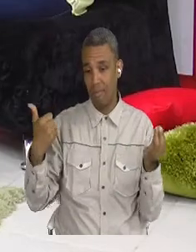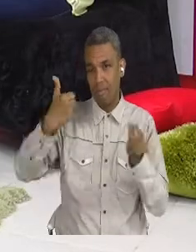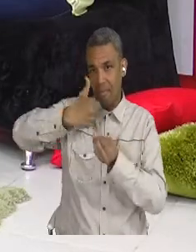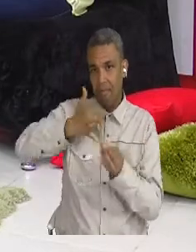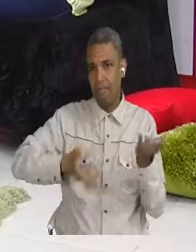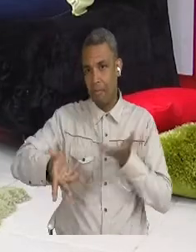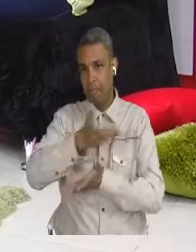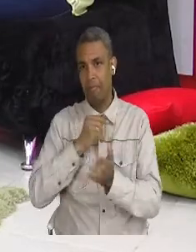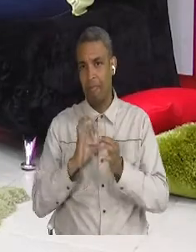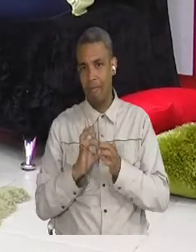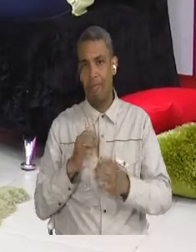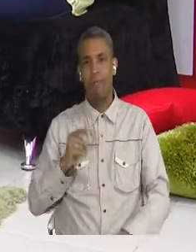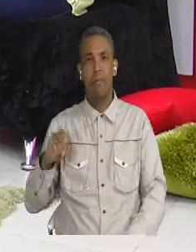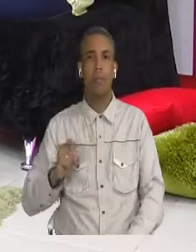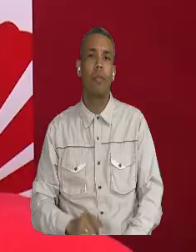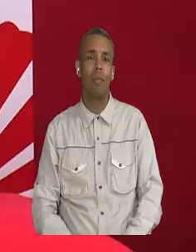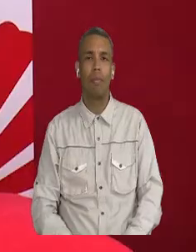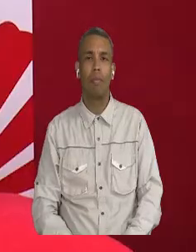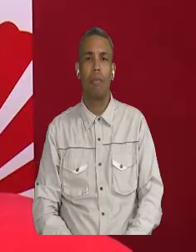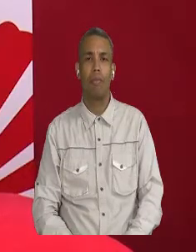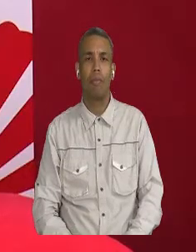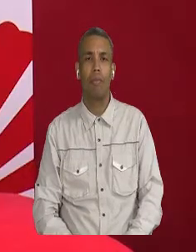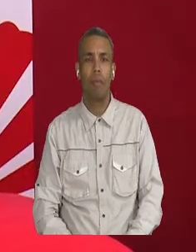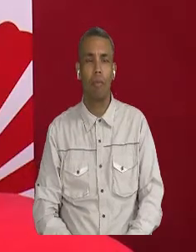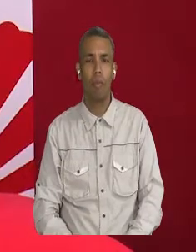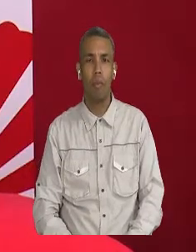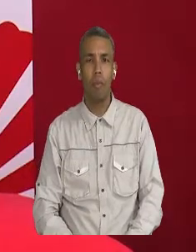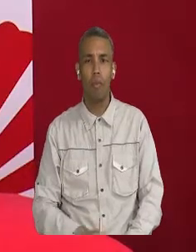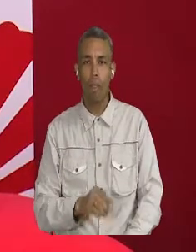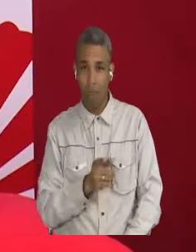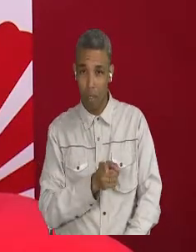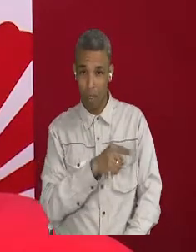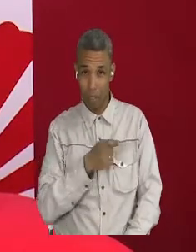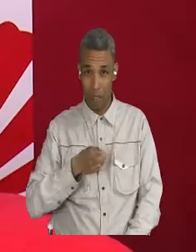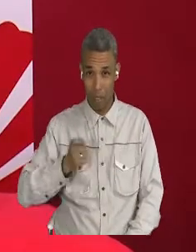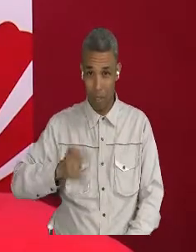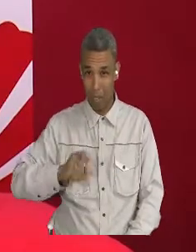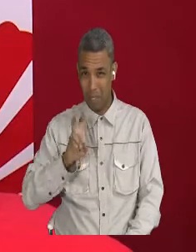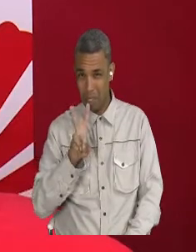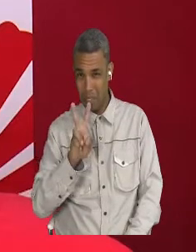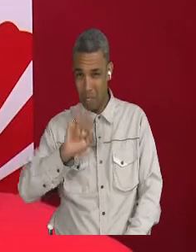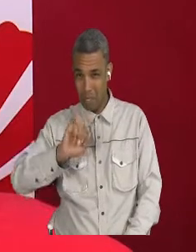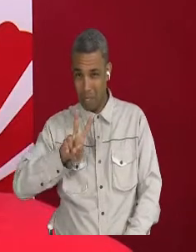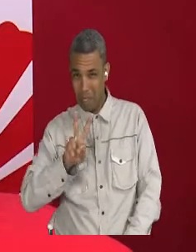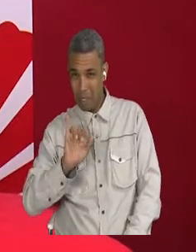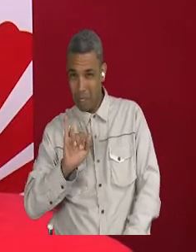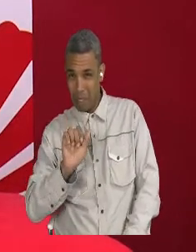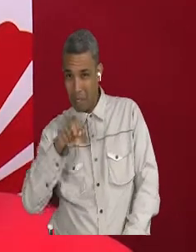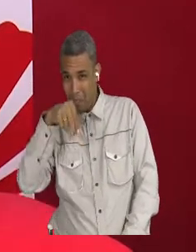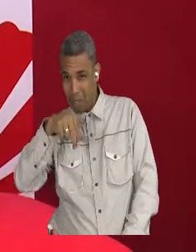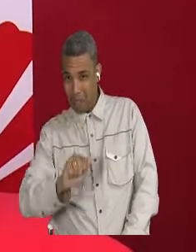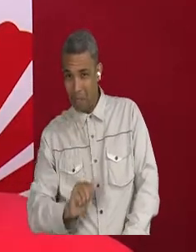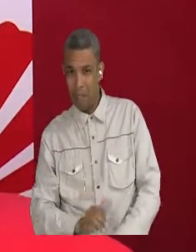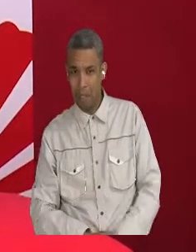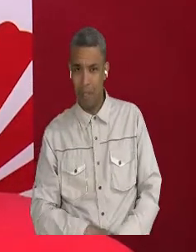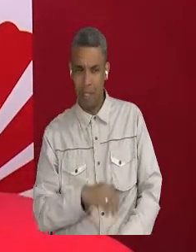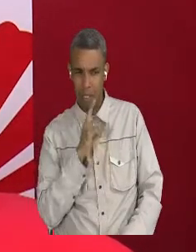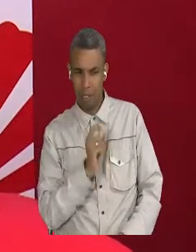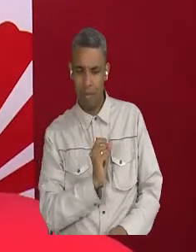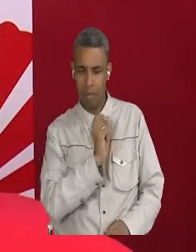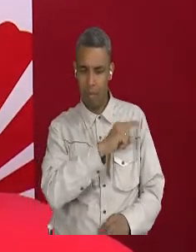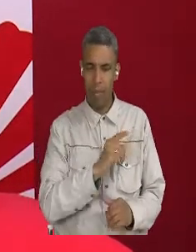ideas, todo esto. Bueno, y para Viviana también tenemos una pregunta y nuestros televidentes nos dicen: ya hace 3 meses